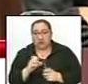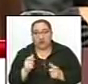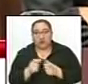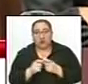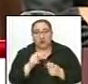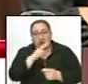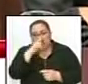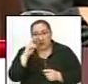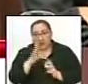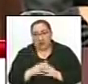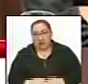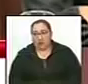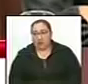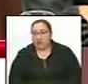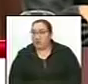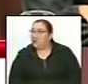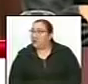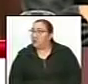el congresista Velázquez, por favor.